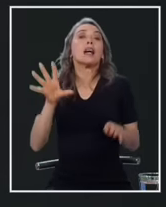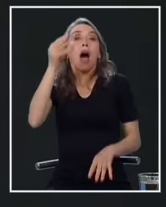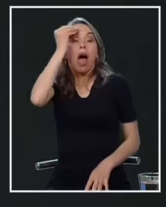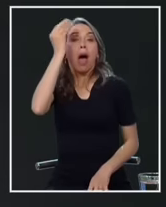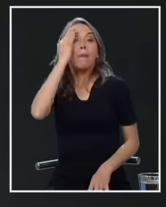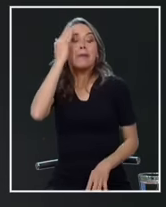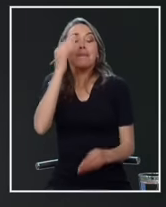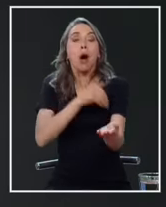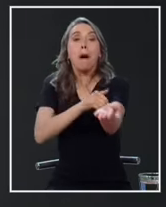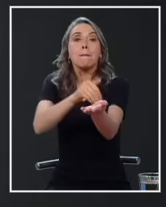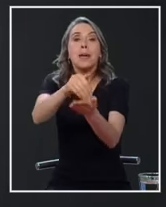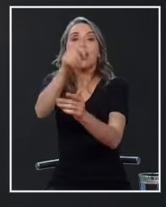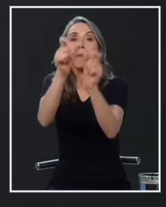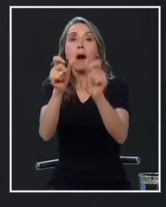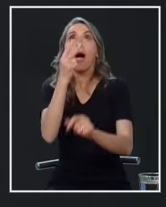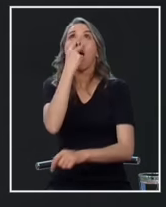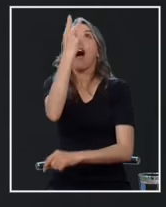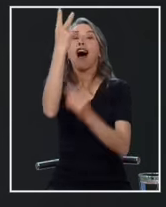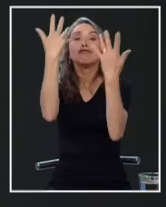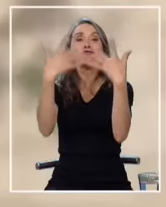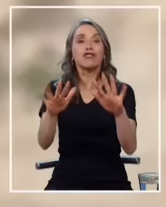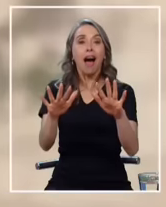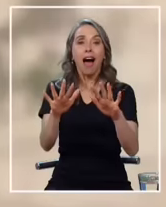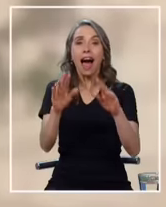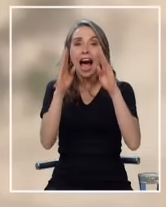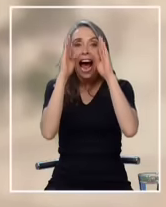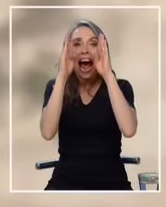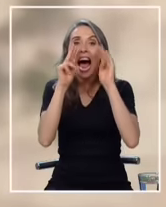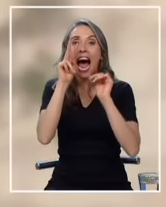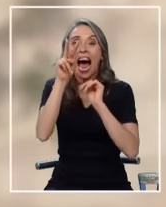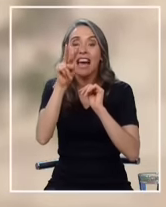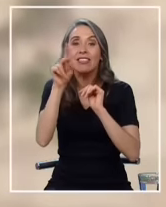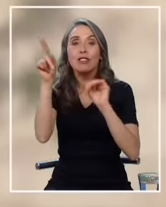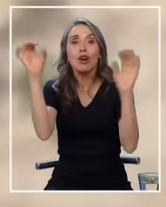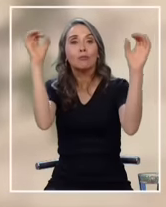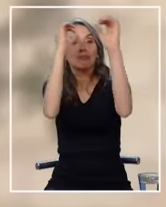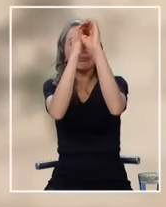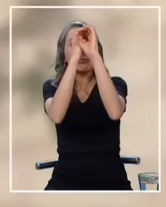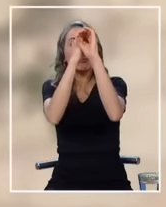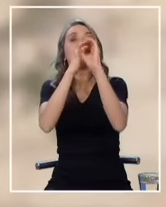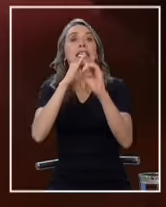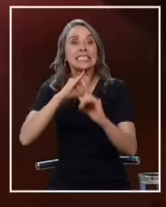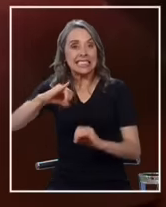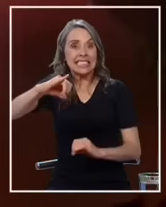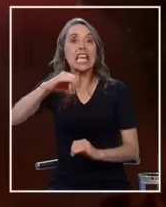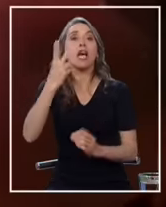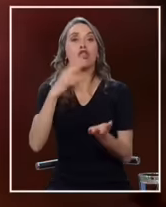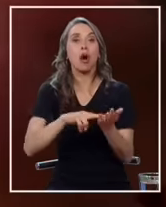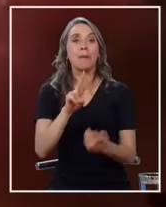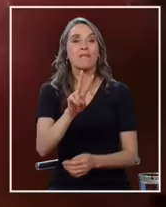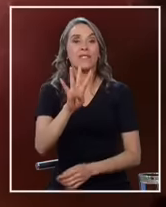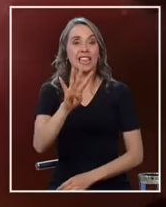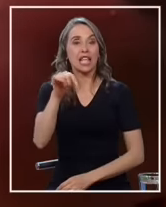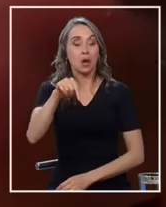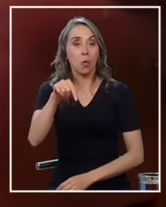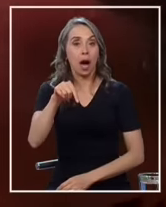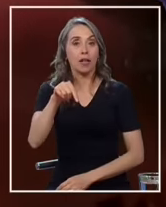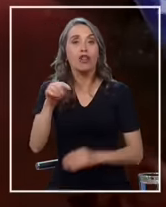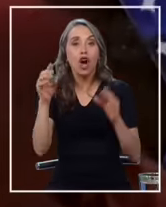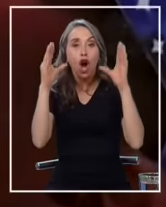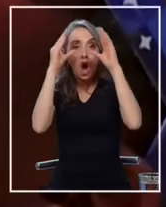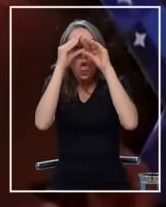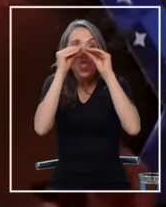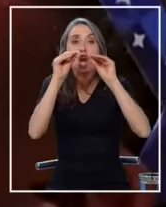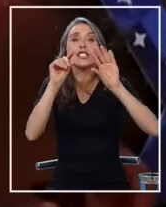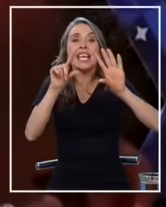la memoria de millones de personas. Pero atentos, porque los eventos astronómicos se mantienen este 2024, ya que en la noche